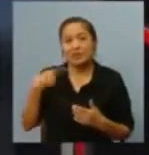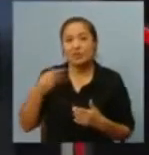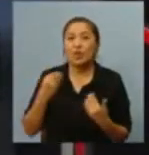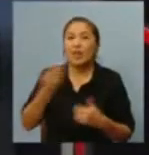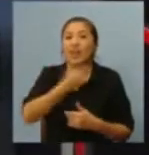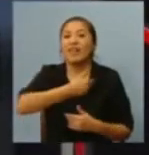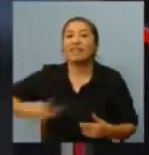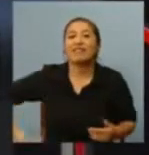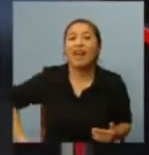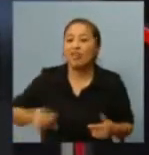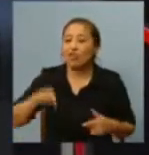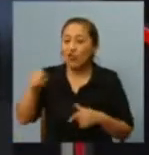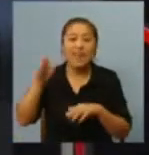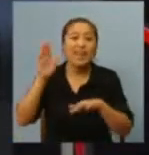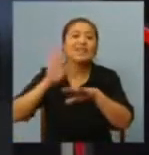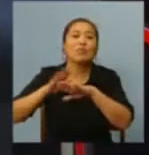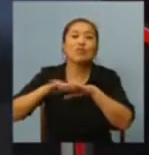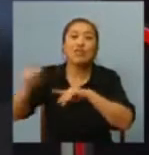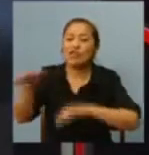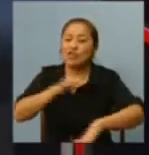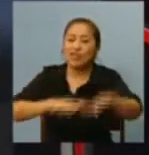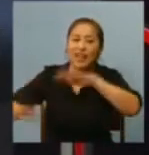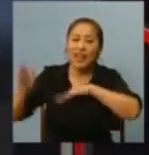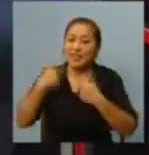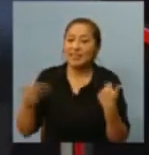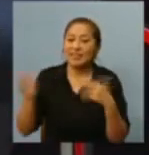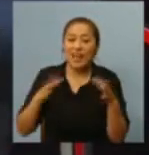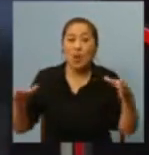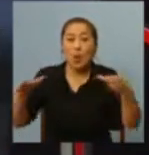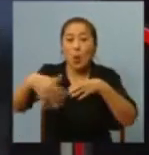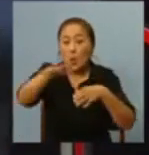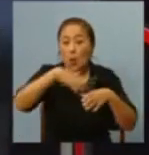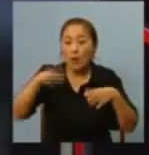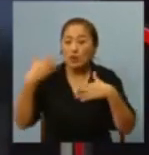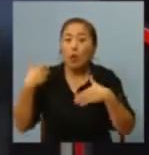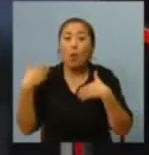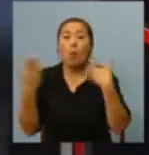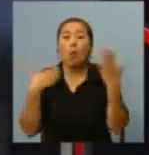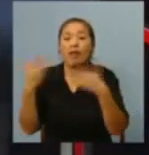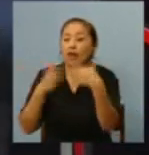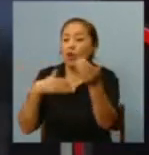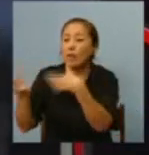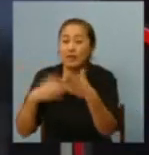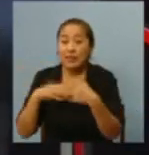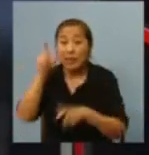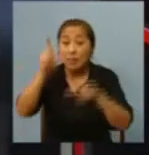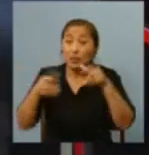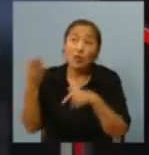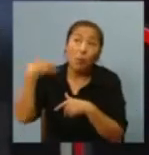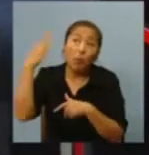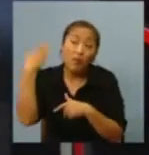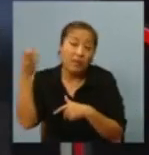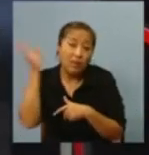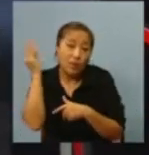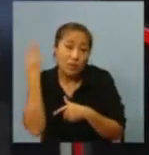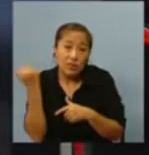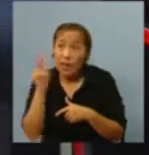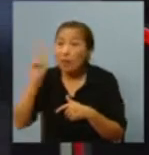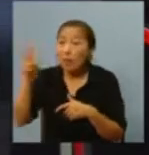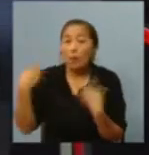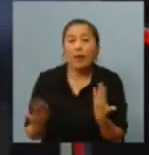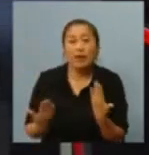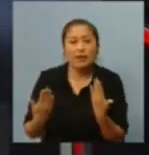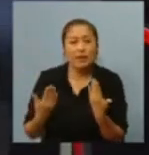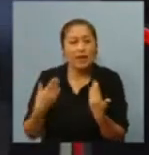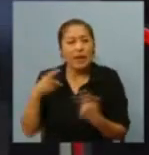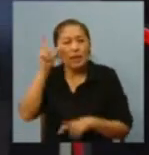el Estado. El Estado debería generar estos espacios donde los ciudadanos conozcan las propuestas de todos los que quieren